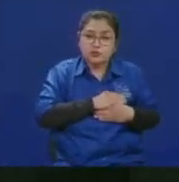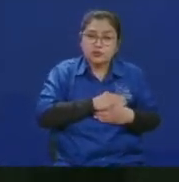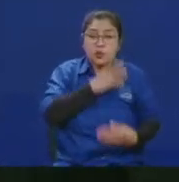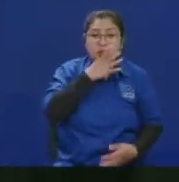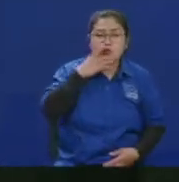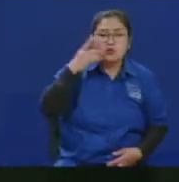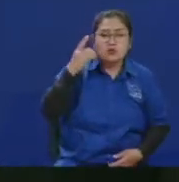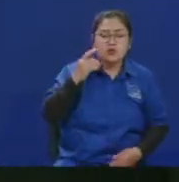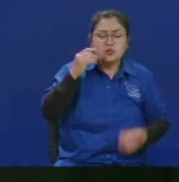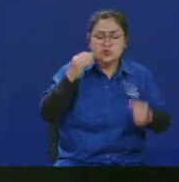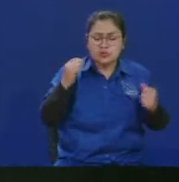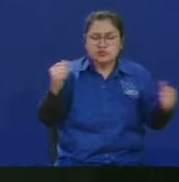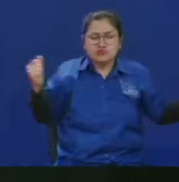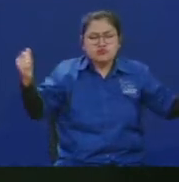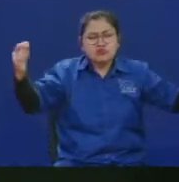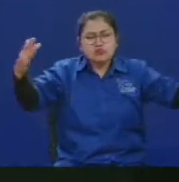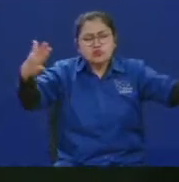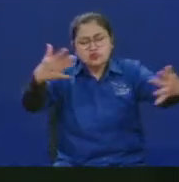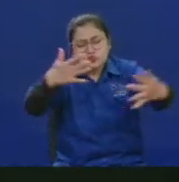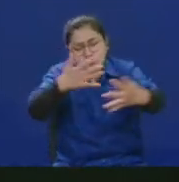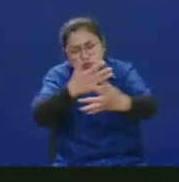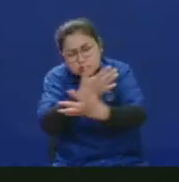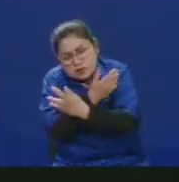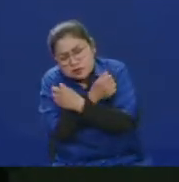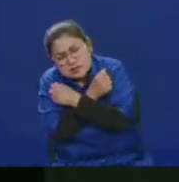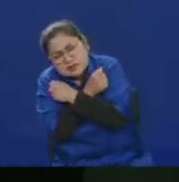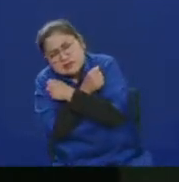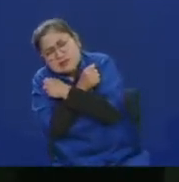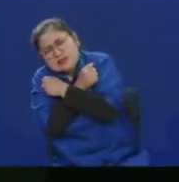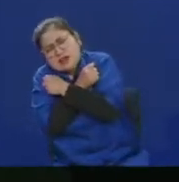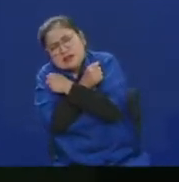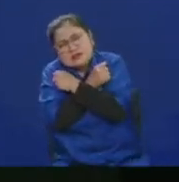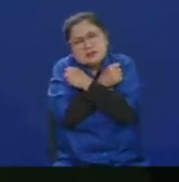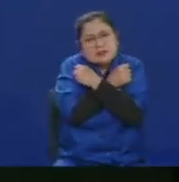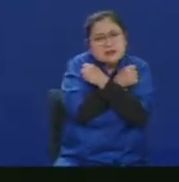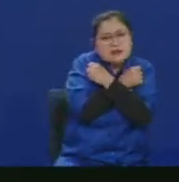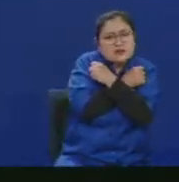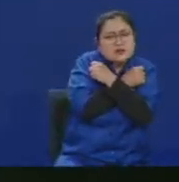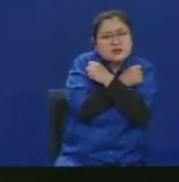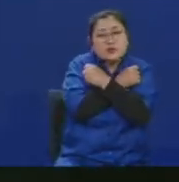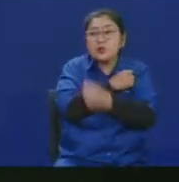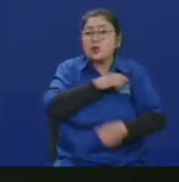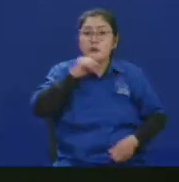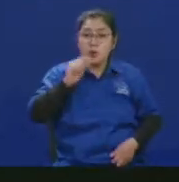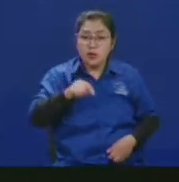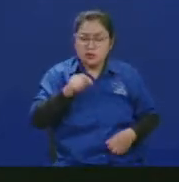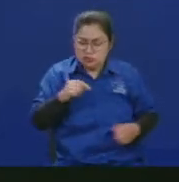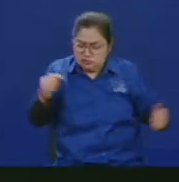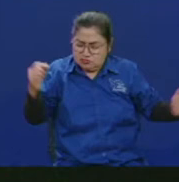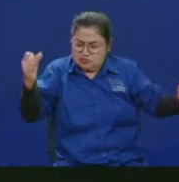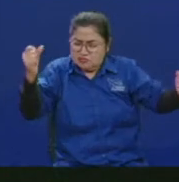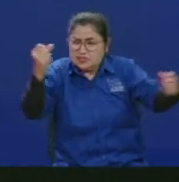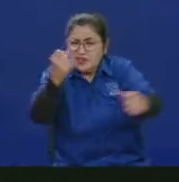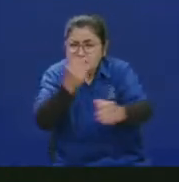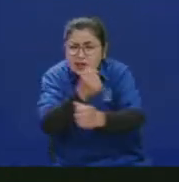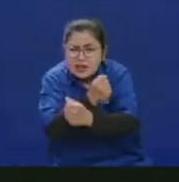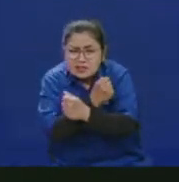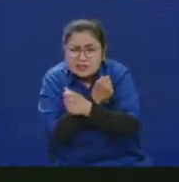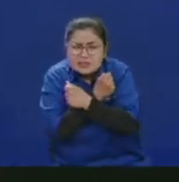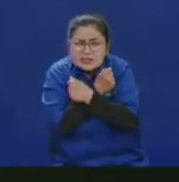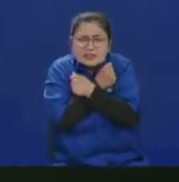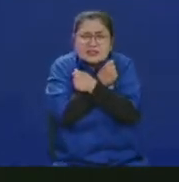de misericordia en este lugar. Hoy el Señor está extendiendo su cetro de misericordia. Hoy una